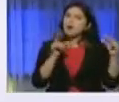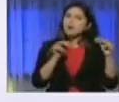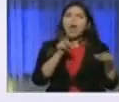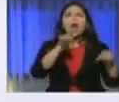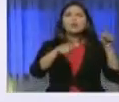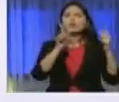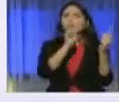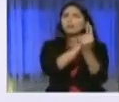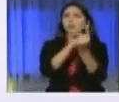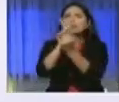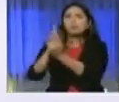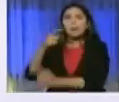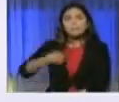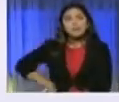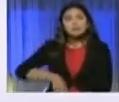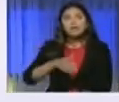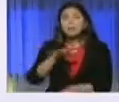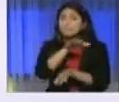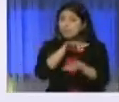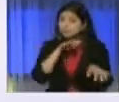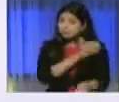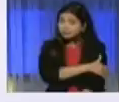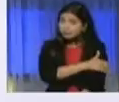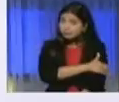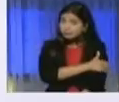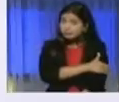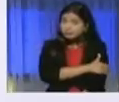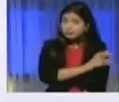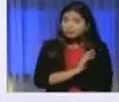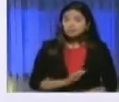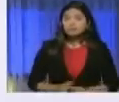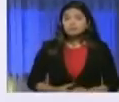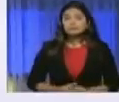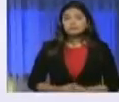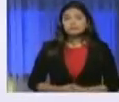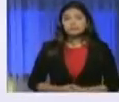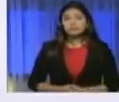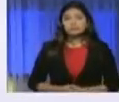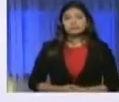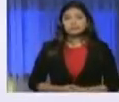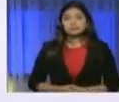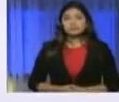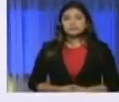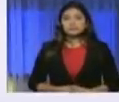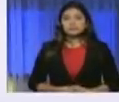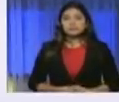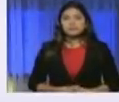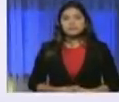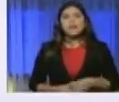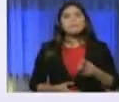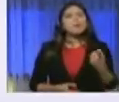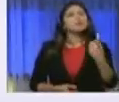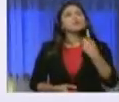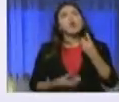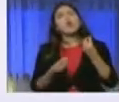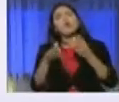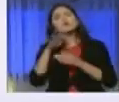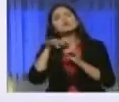presidentes, muchos de derecha, preguntándome cómo está